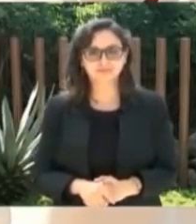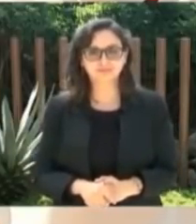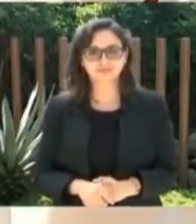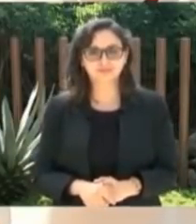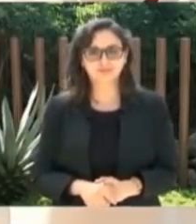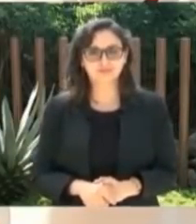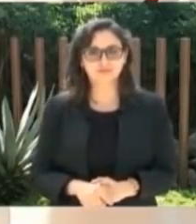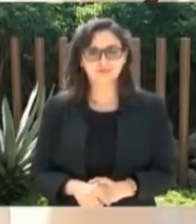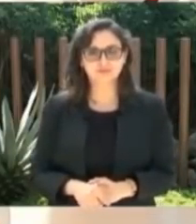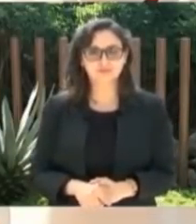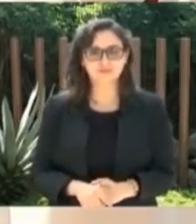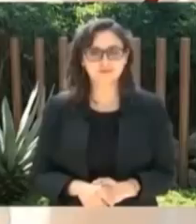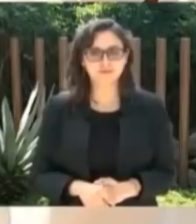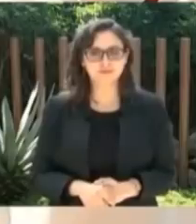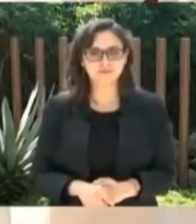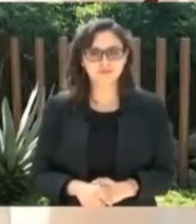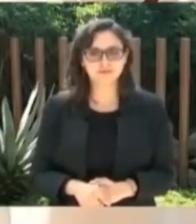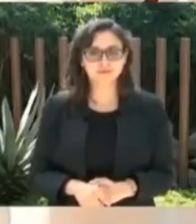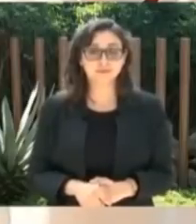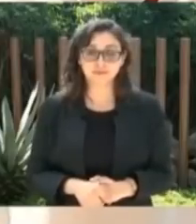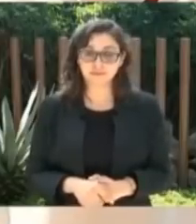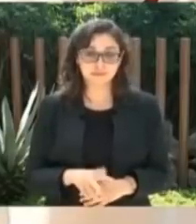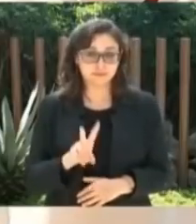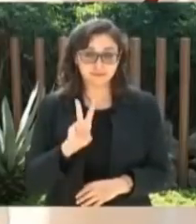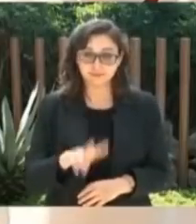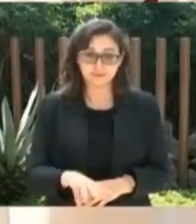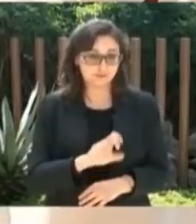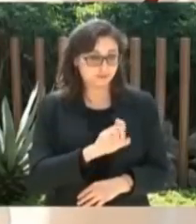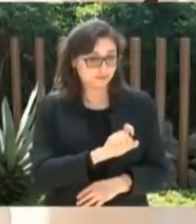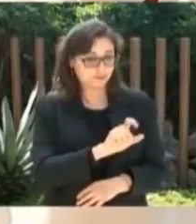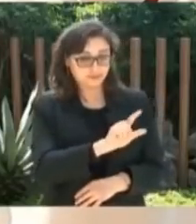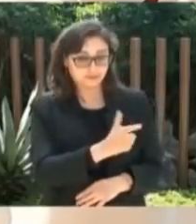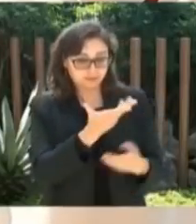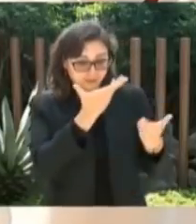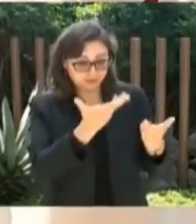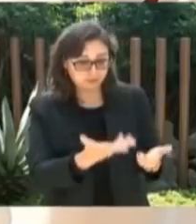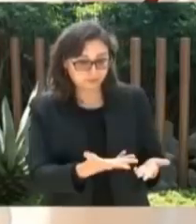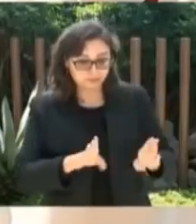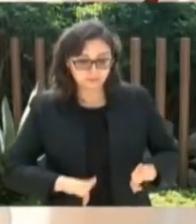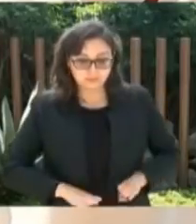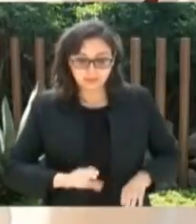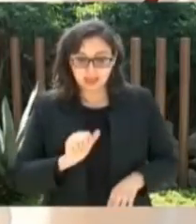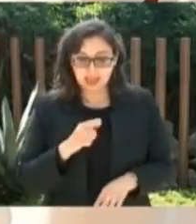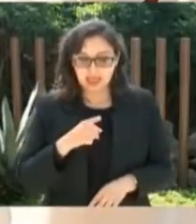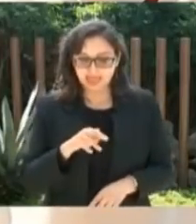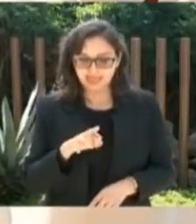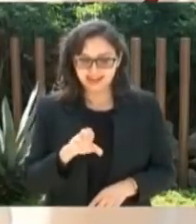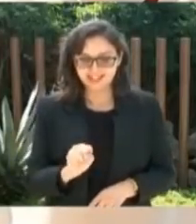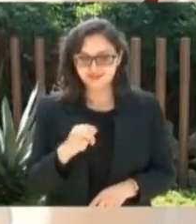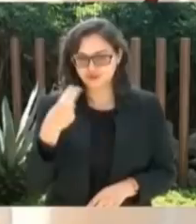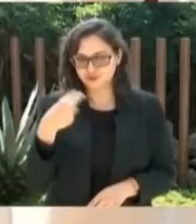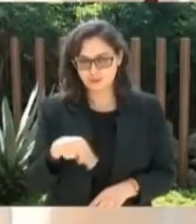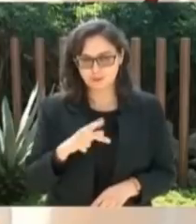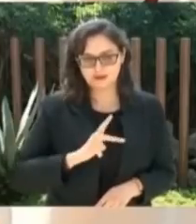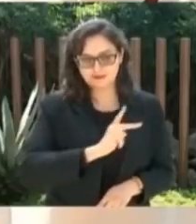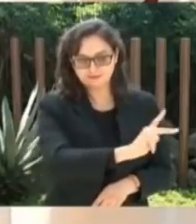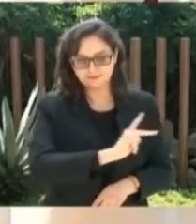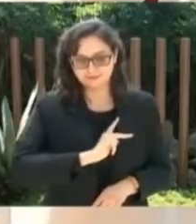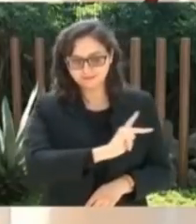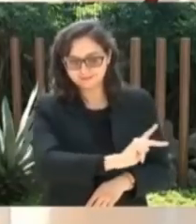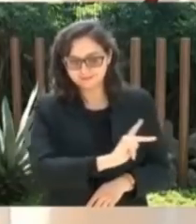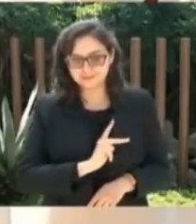Esto habla muy bien de Andrés, de mi tocayo y del colegio.